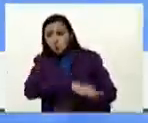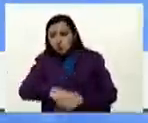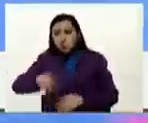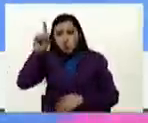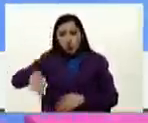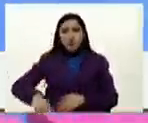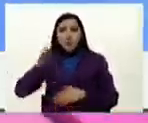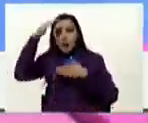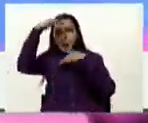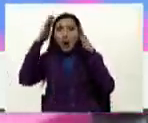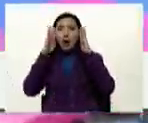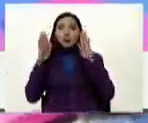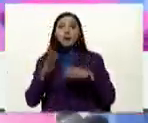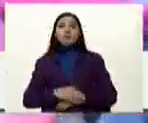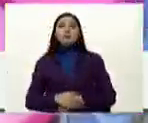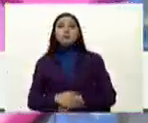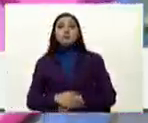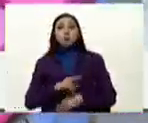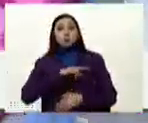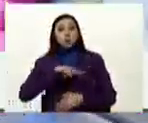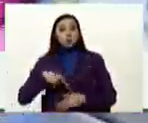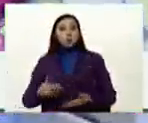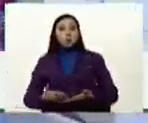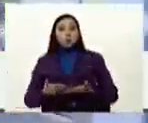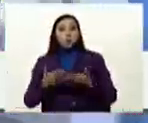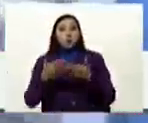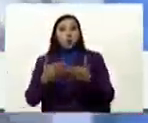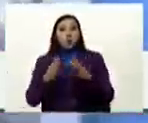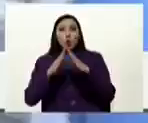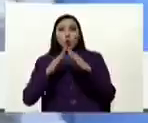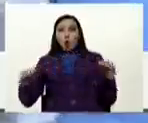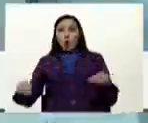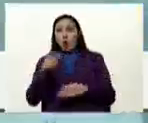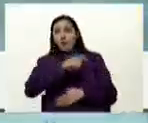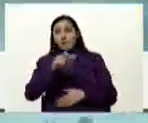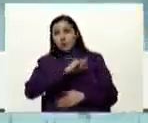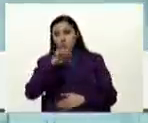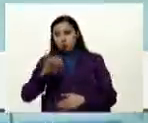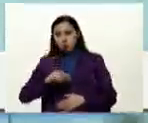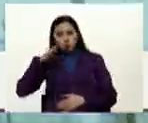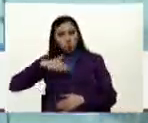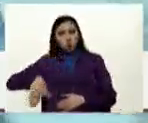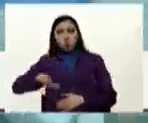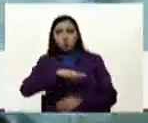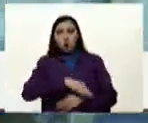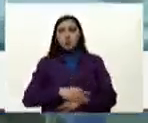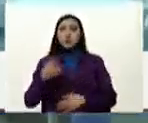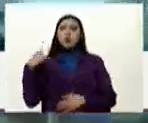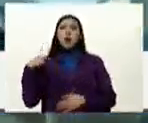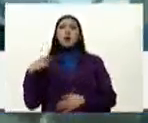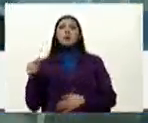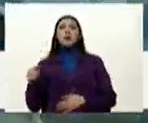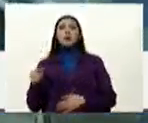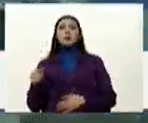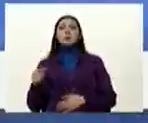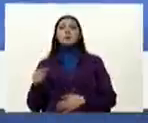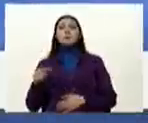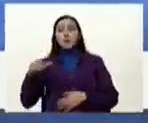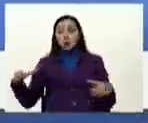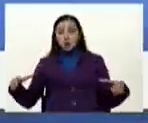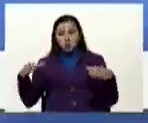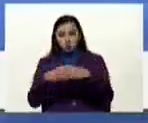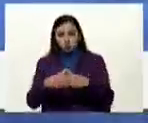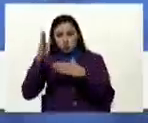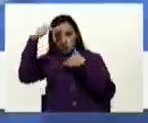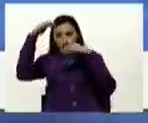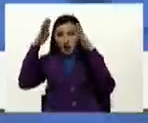esto, hermano presidente, podemos garantizarle a todos los zulianos y las zulianas que tienen de este punto y círculo la posibilidad